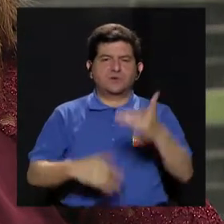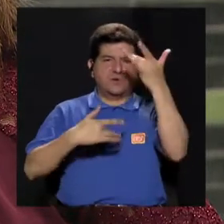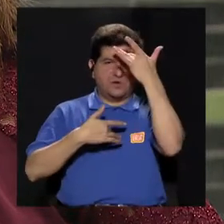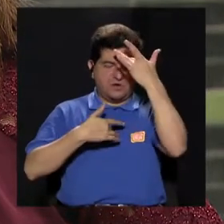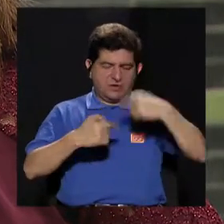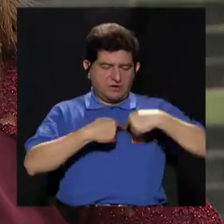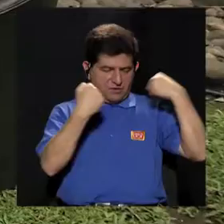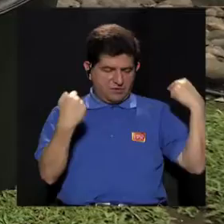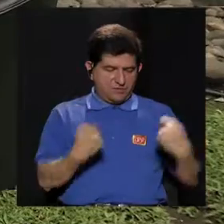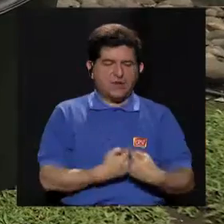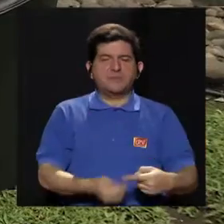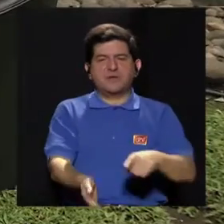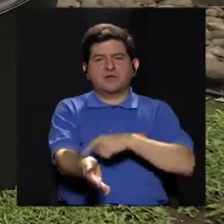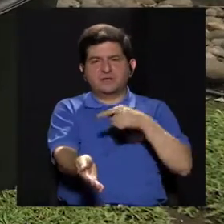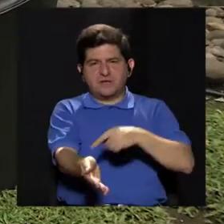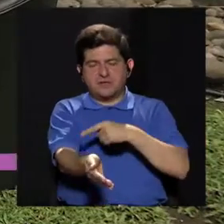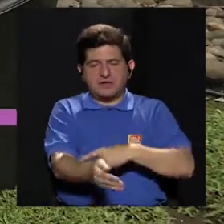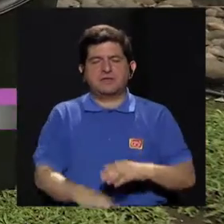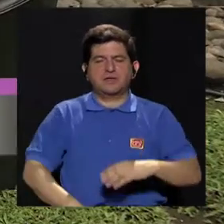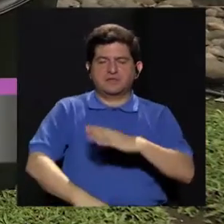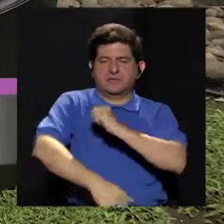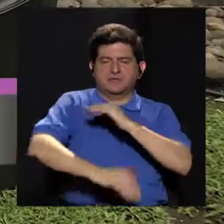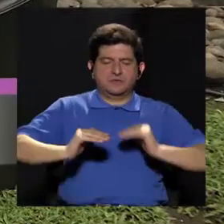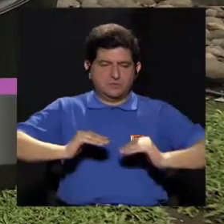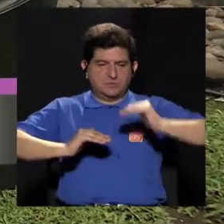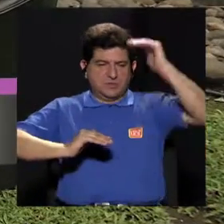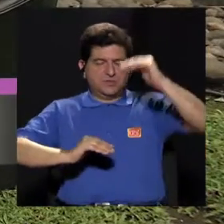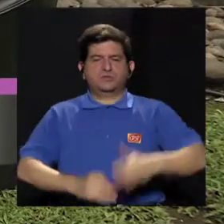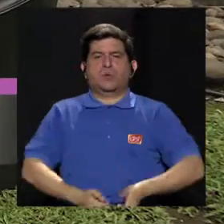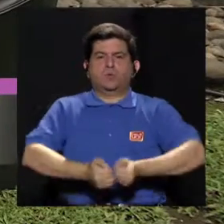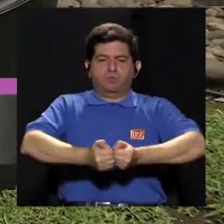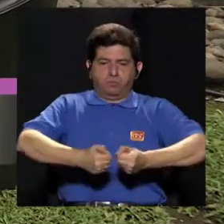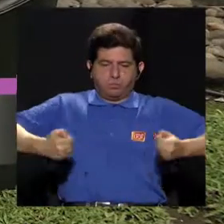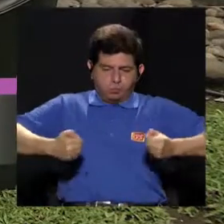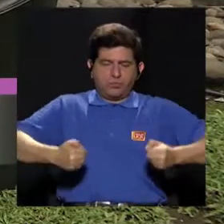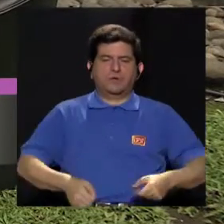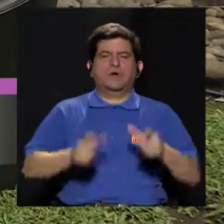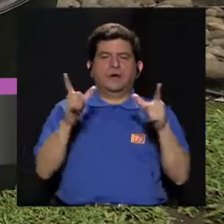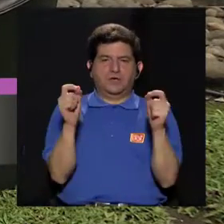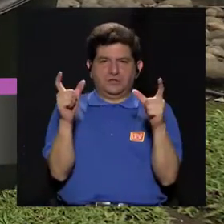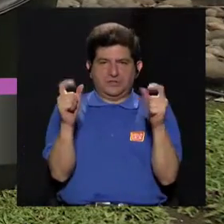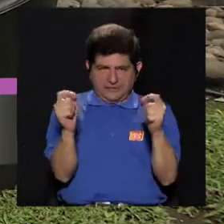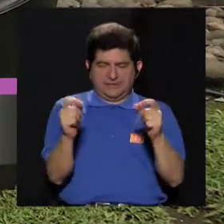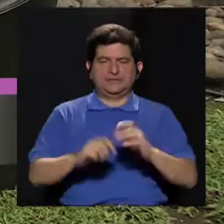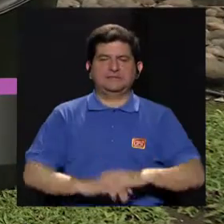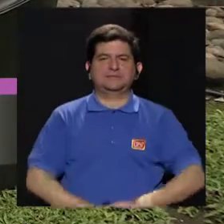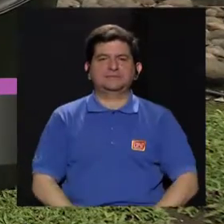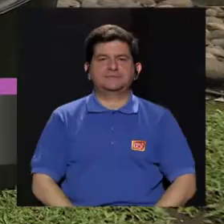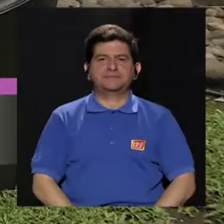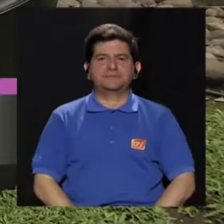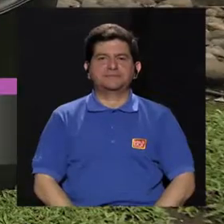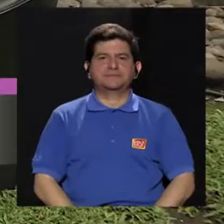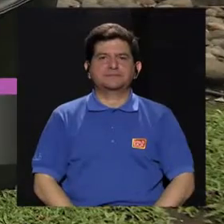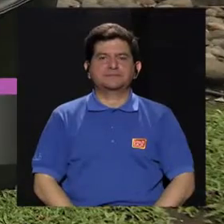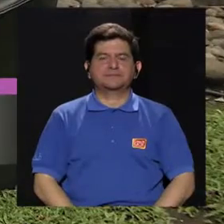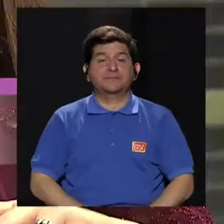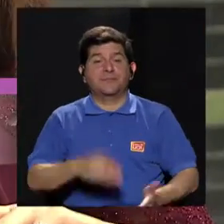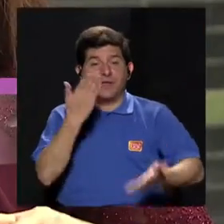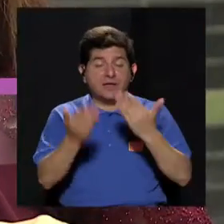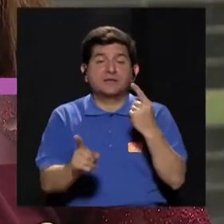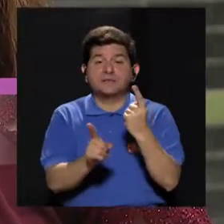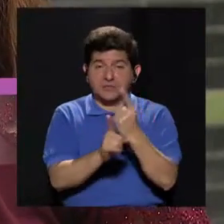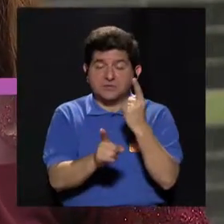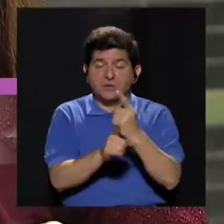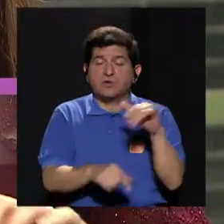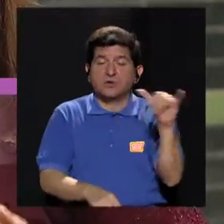enfermedades cardiovasculares, de diabetes, de presión alta, de obesidad, de cánceres, del seno.